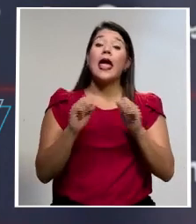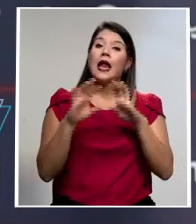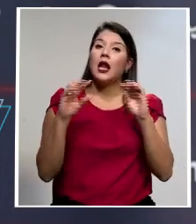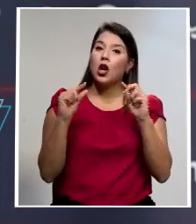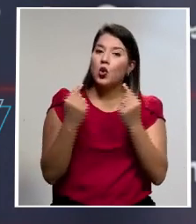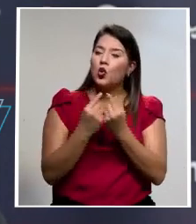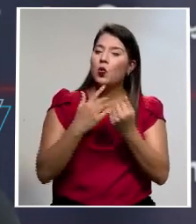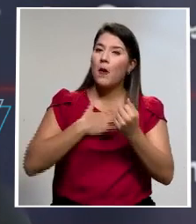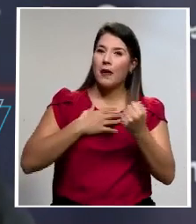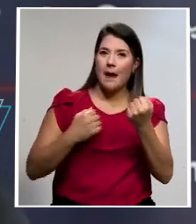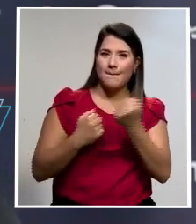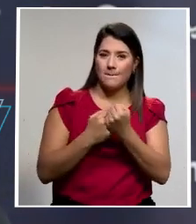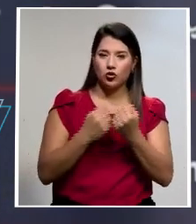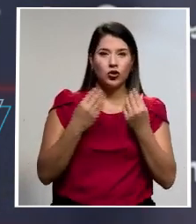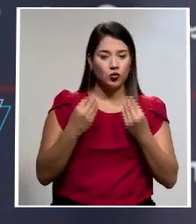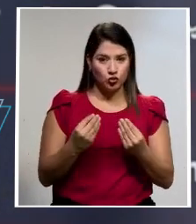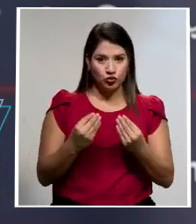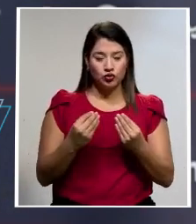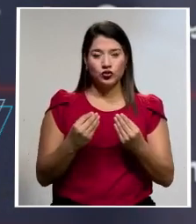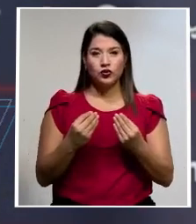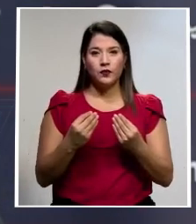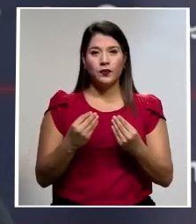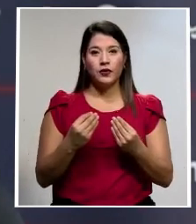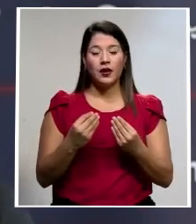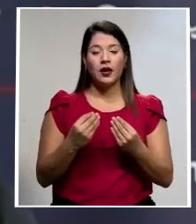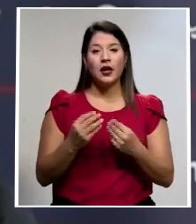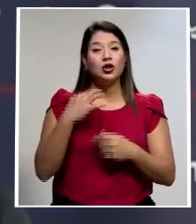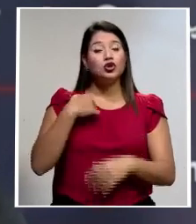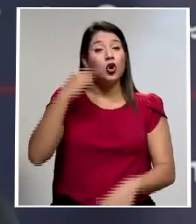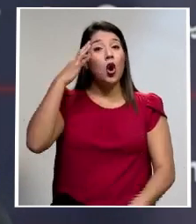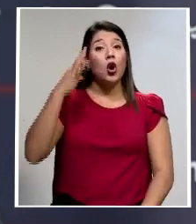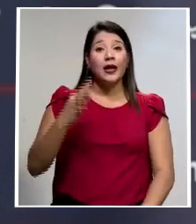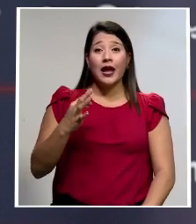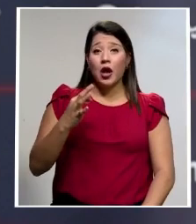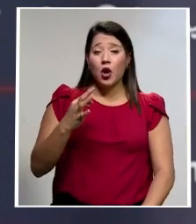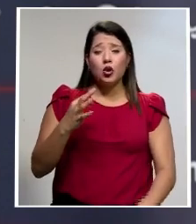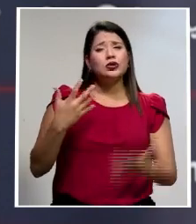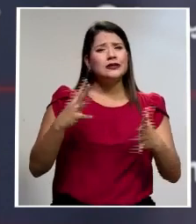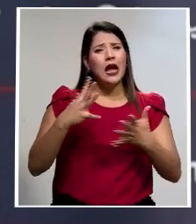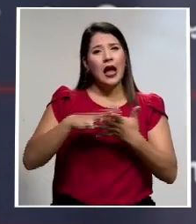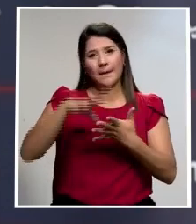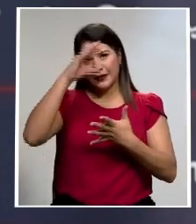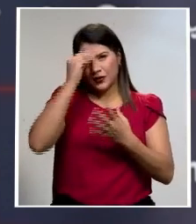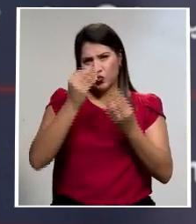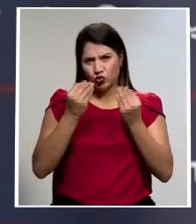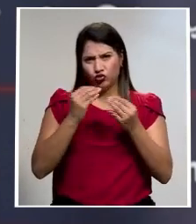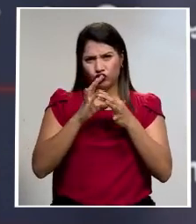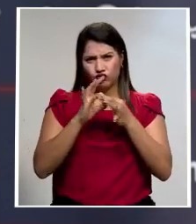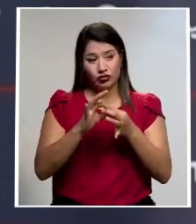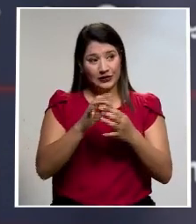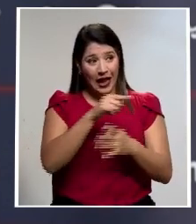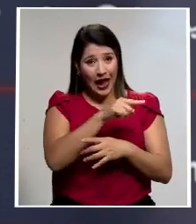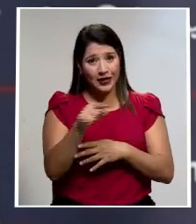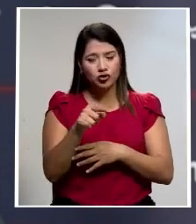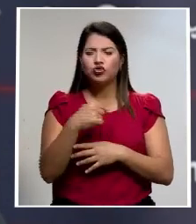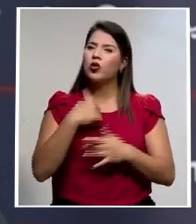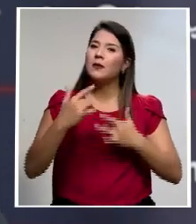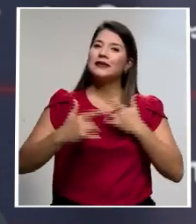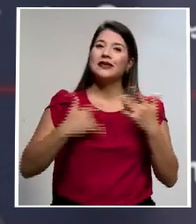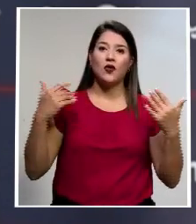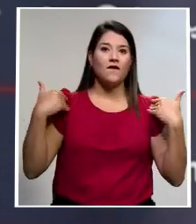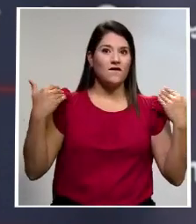Los grandes, los de mayor experiencia, creo que he aprendido mucho de ellos. Entonces, me siento feliz dentro